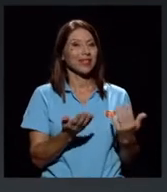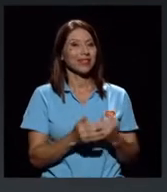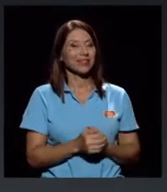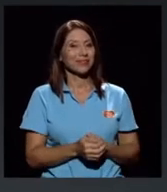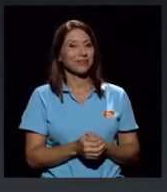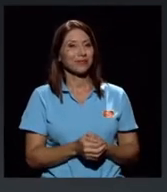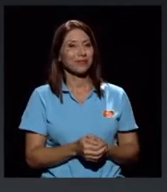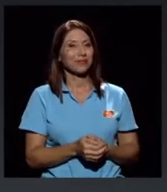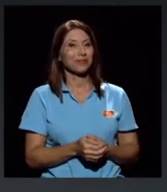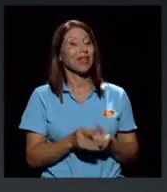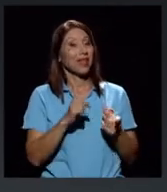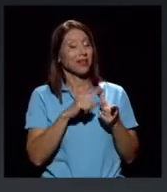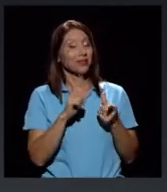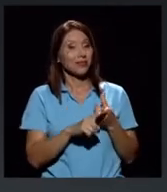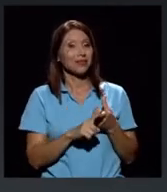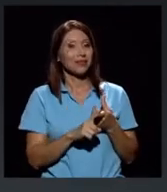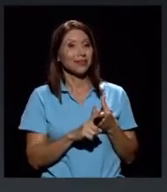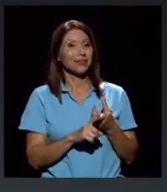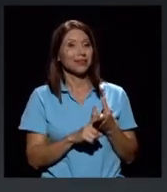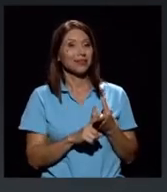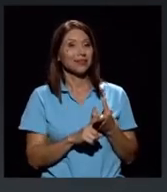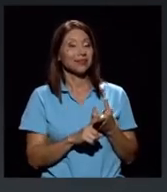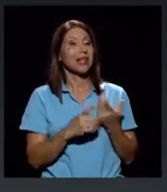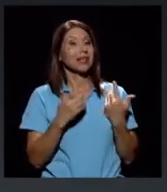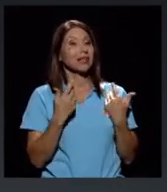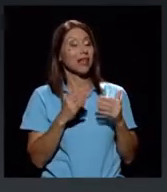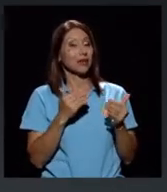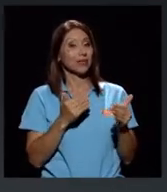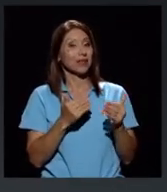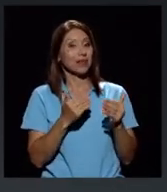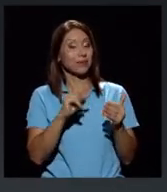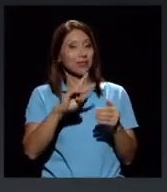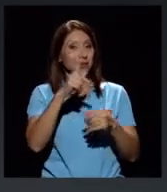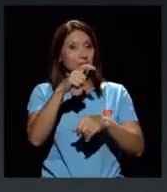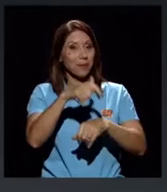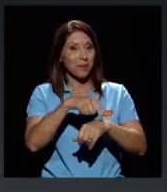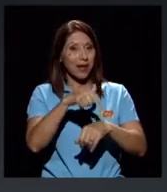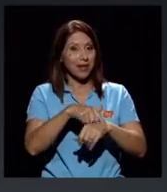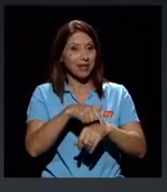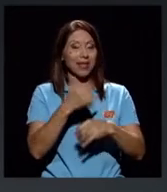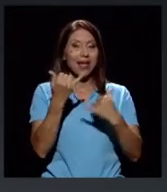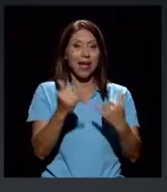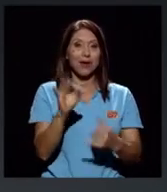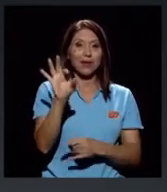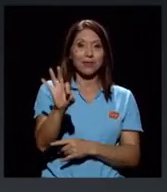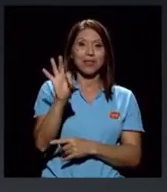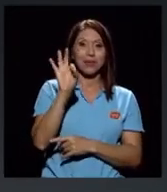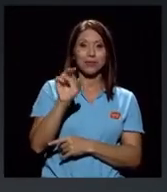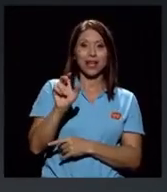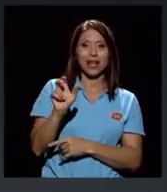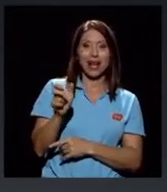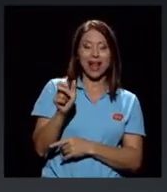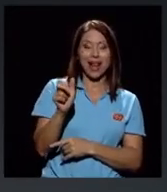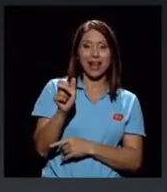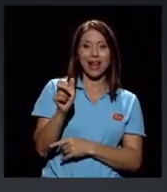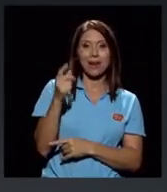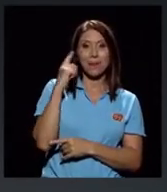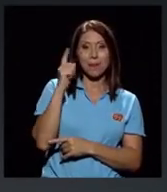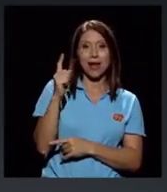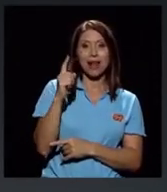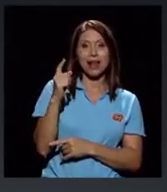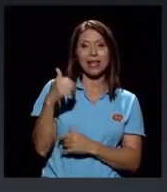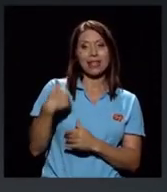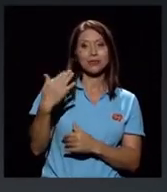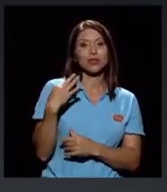acerquémonos entonces a la segunda parte invitemos al canal a que nos invite a regresar